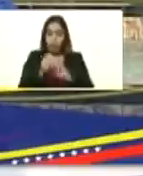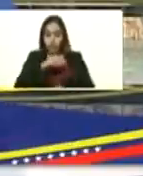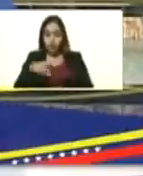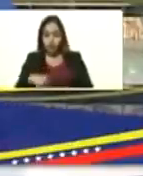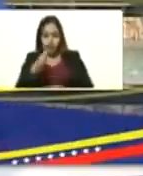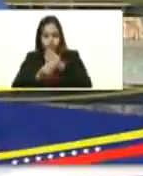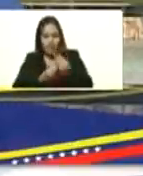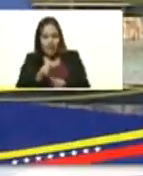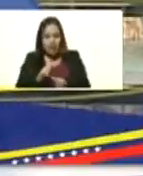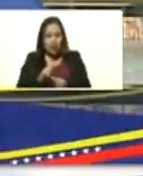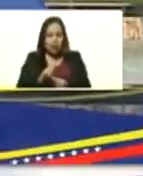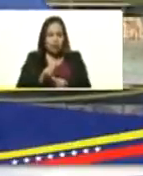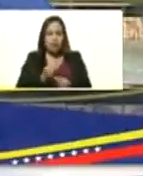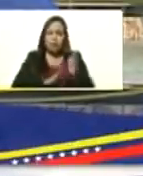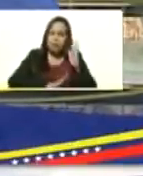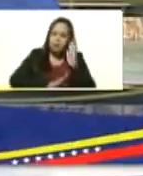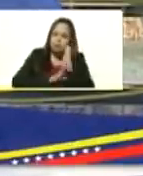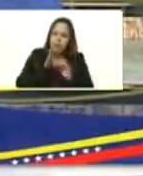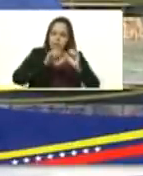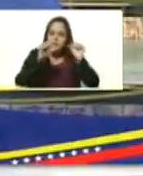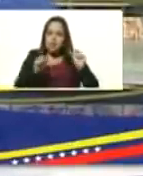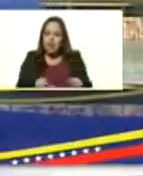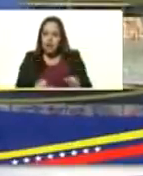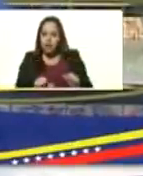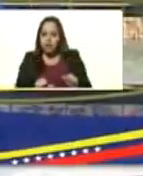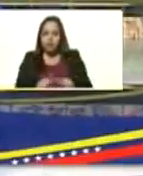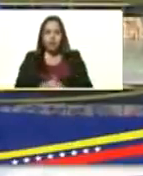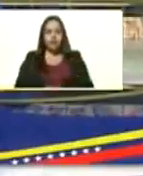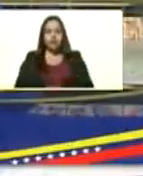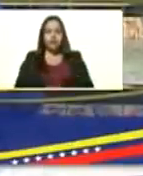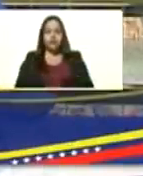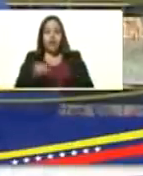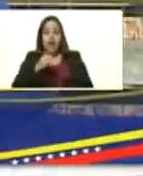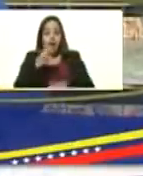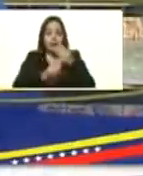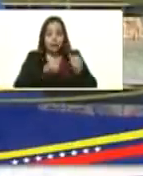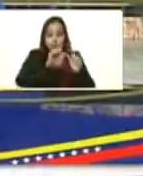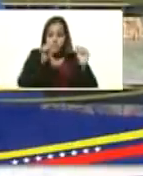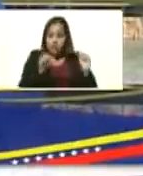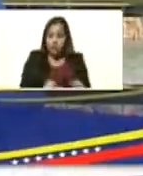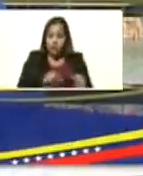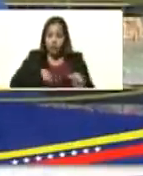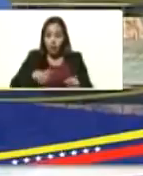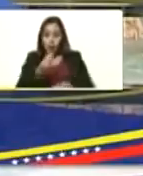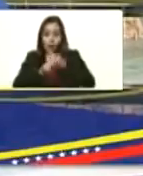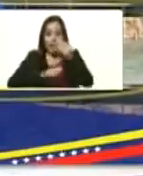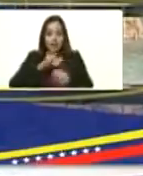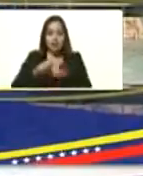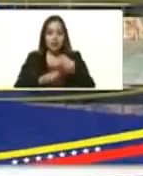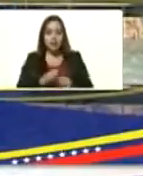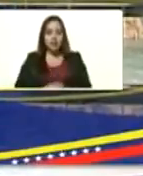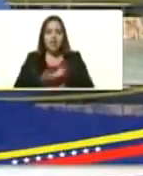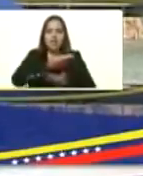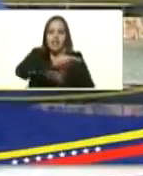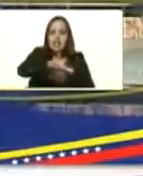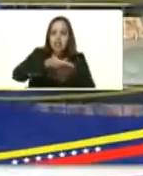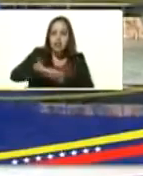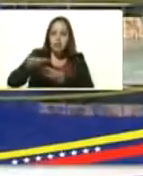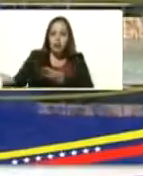el sistema conciencia hemos ido creando el sistema para producir distribuir